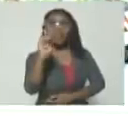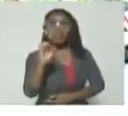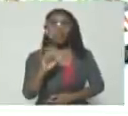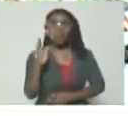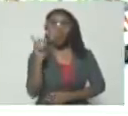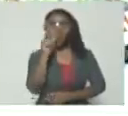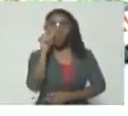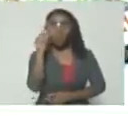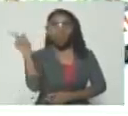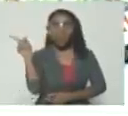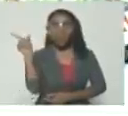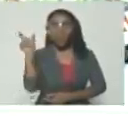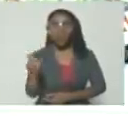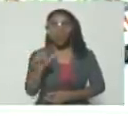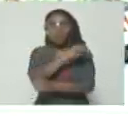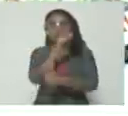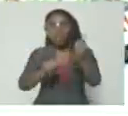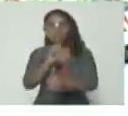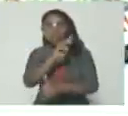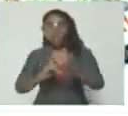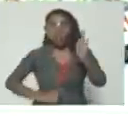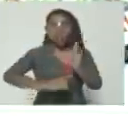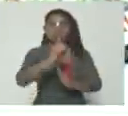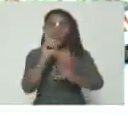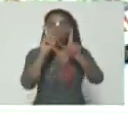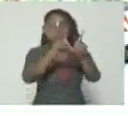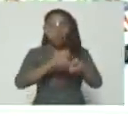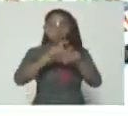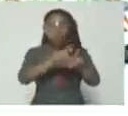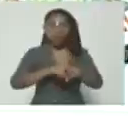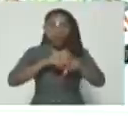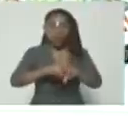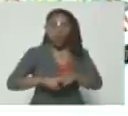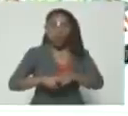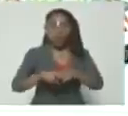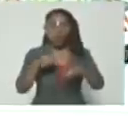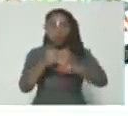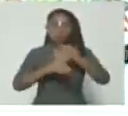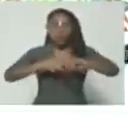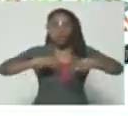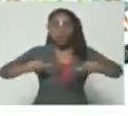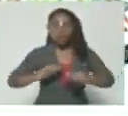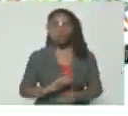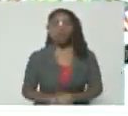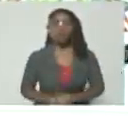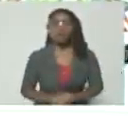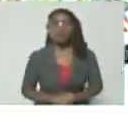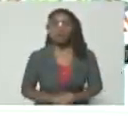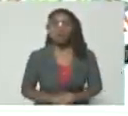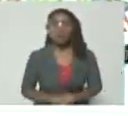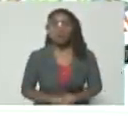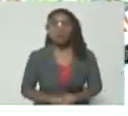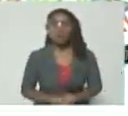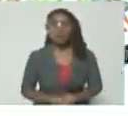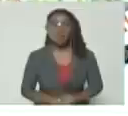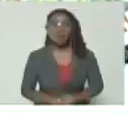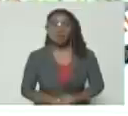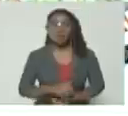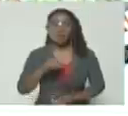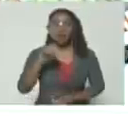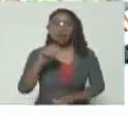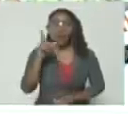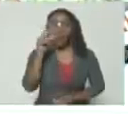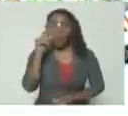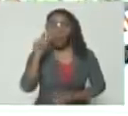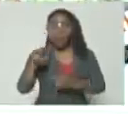Faiz Kassin, es viceministro de Desarrollo Agraria y Gestión de Tierra. Está con Alejandro